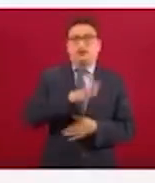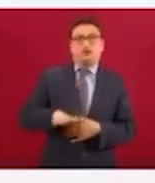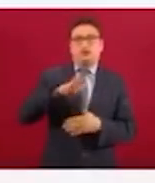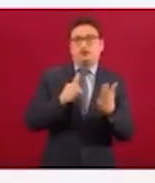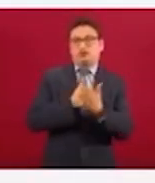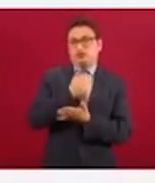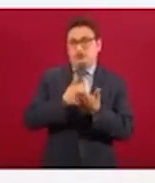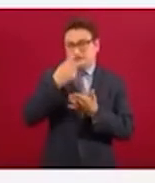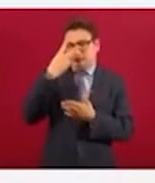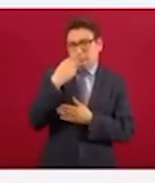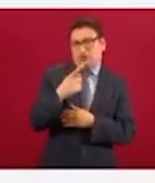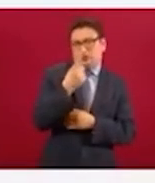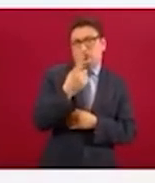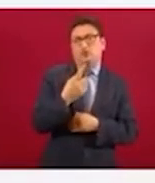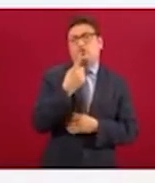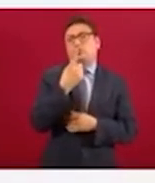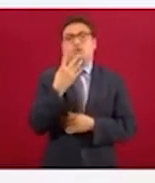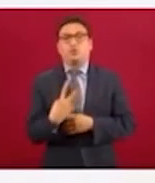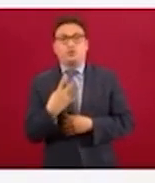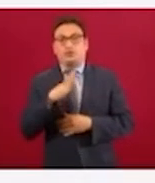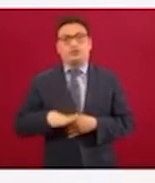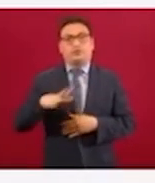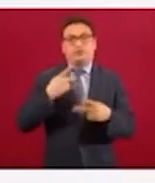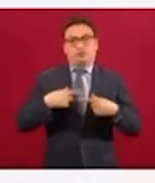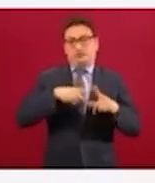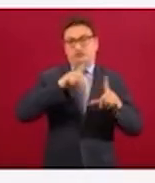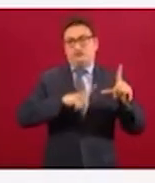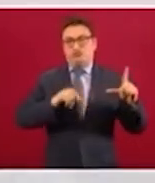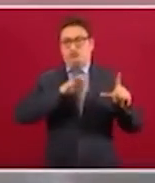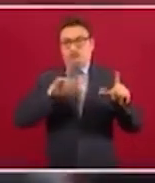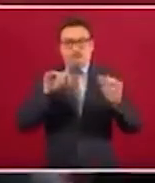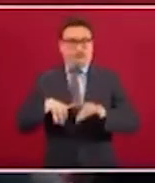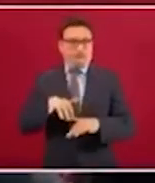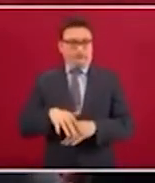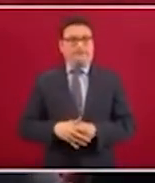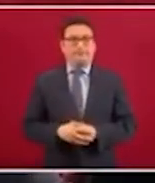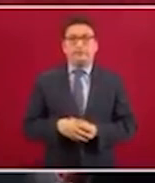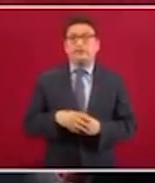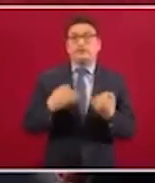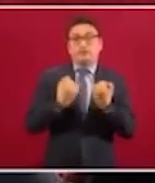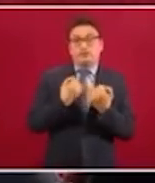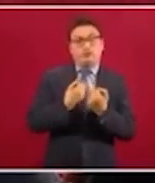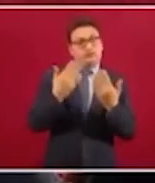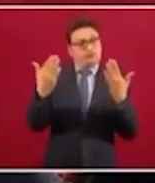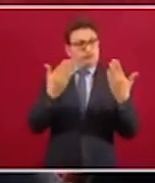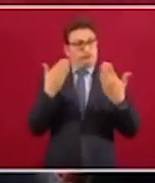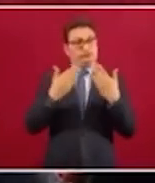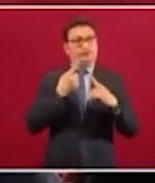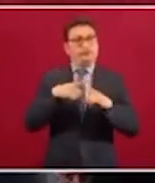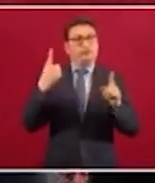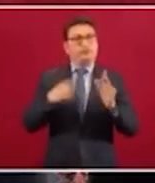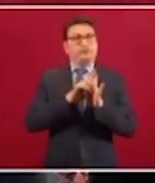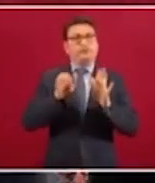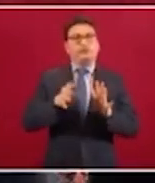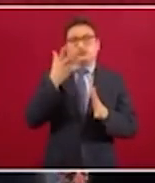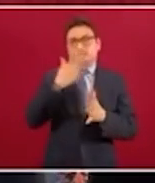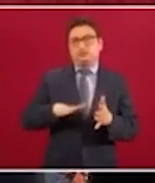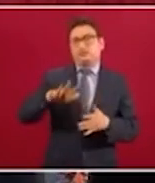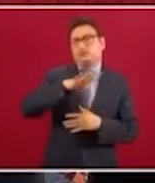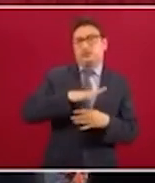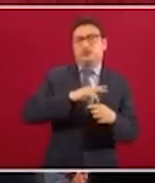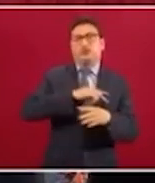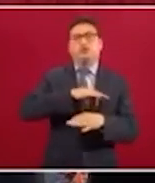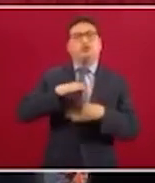casi una cuarta parte de la población del país. La siguiente, cuando lo vemos con respecto a el tamaño de la